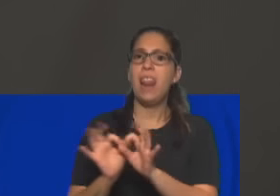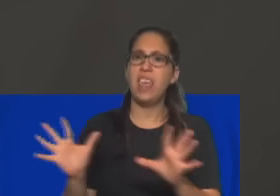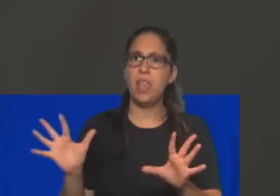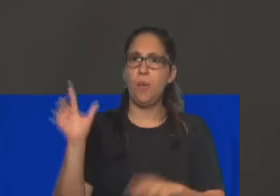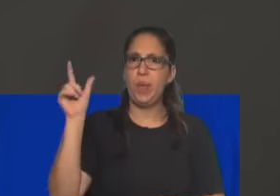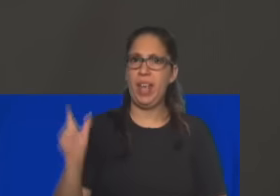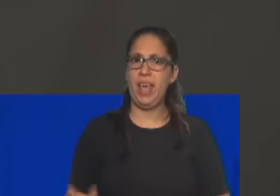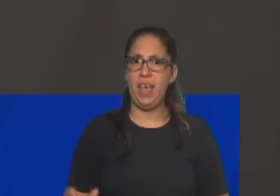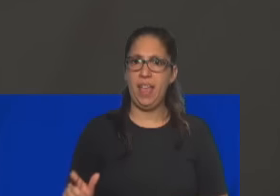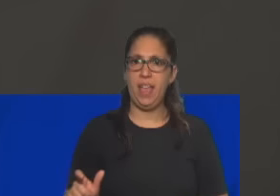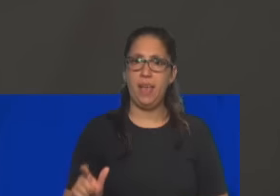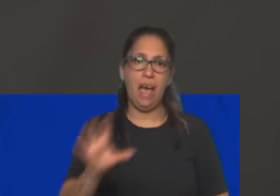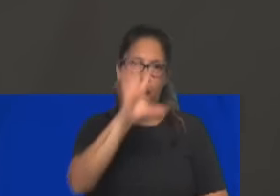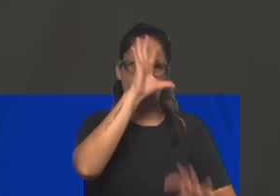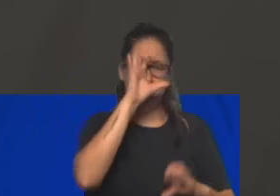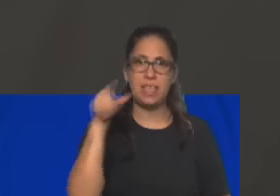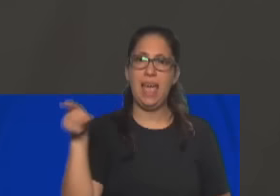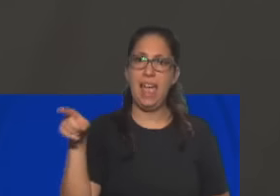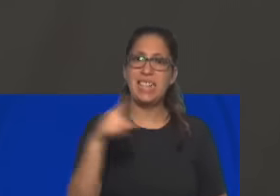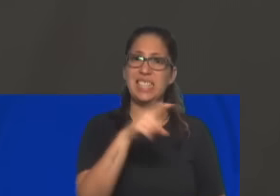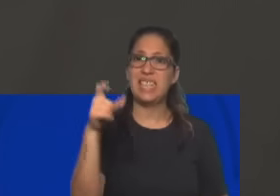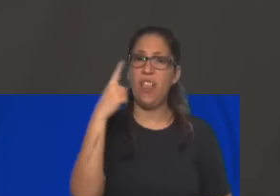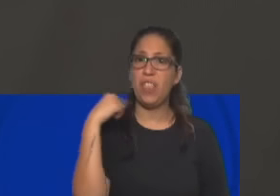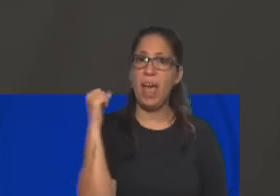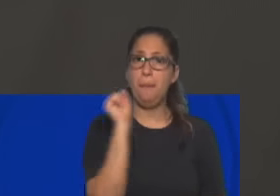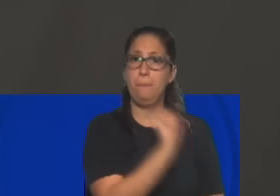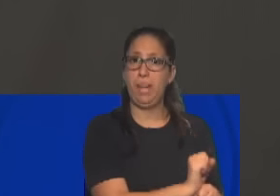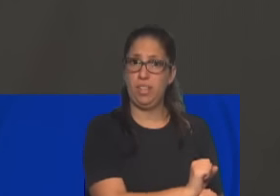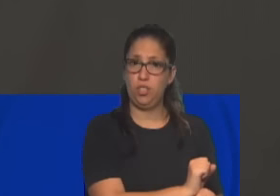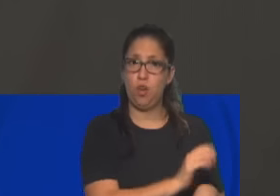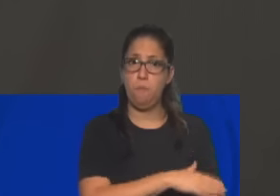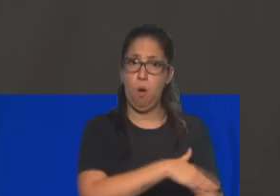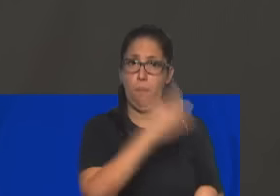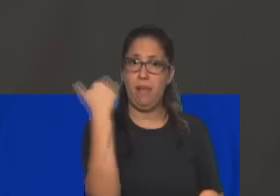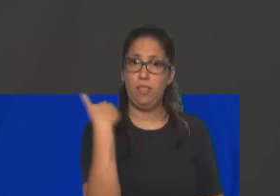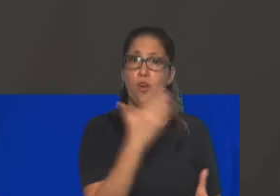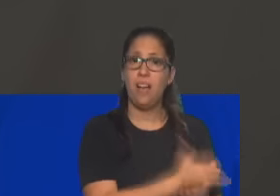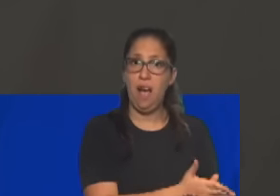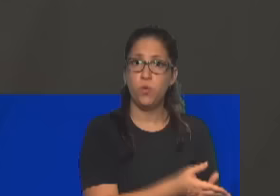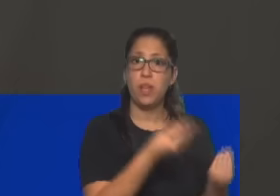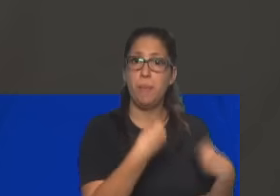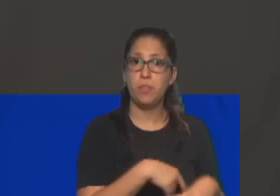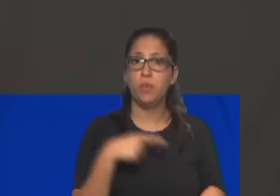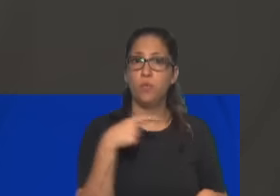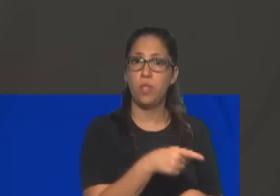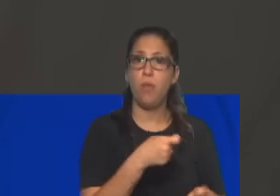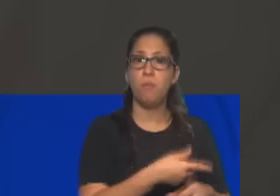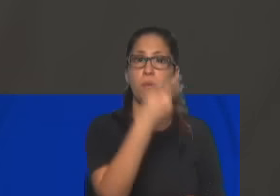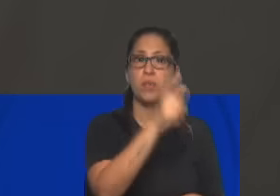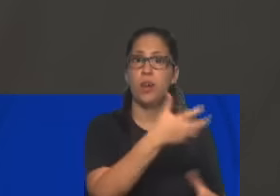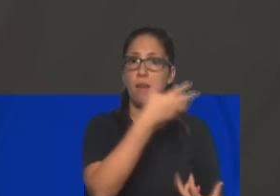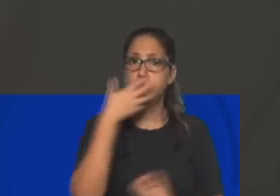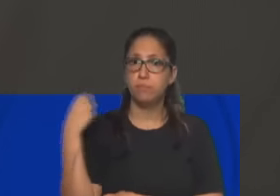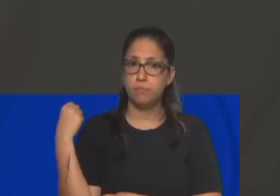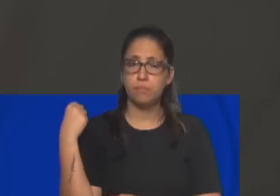estuvo Claro recordemos que él estuvo 100 días preso en el marco de esta causa que estaba acusado de privación legítima de la